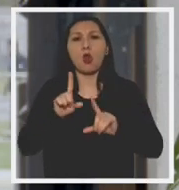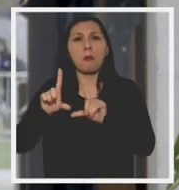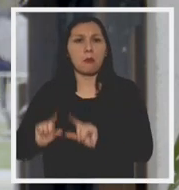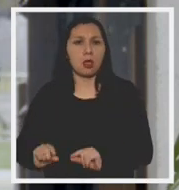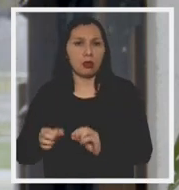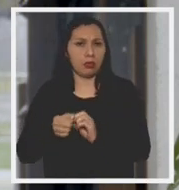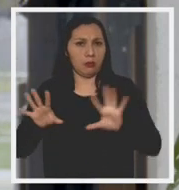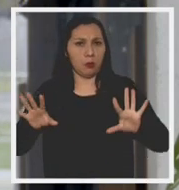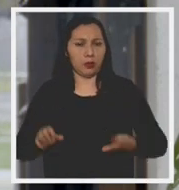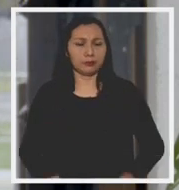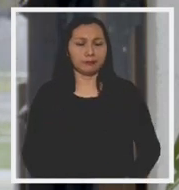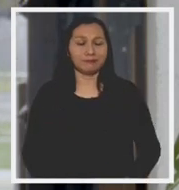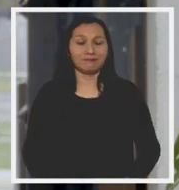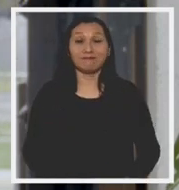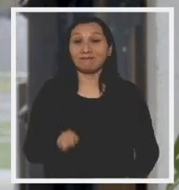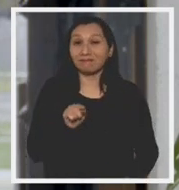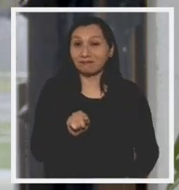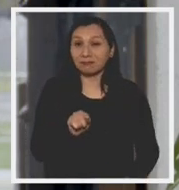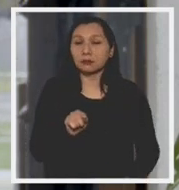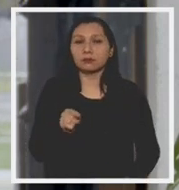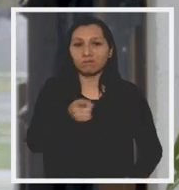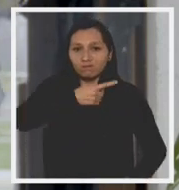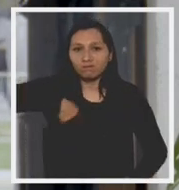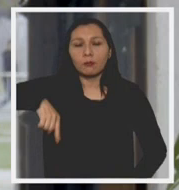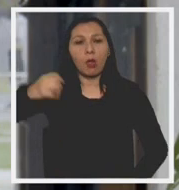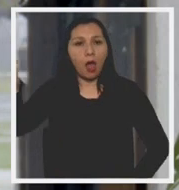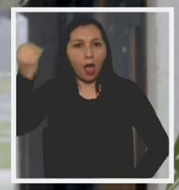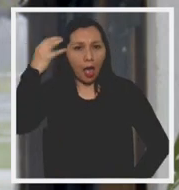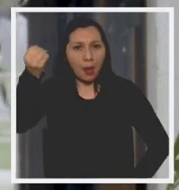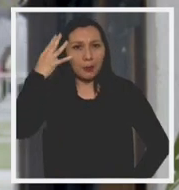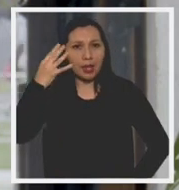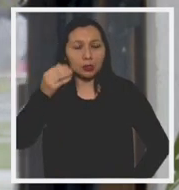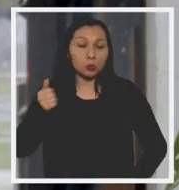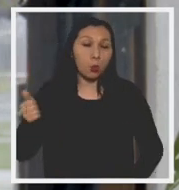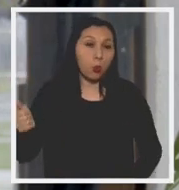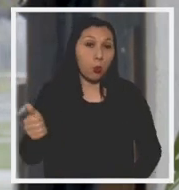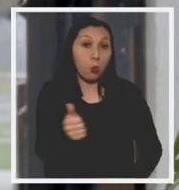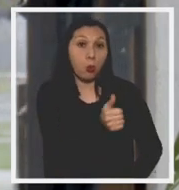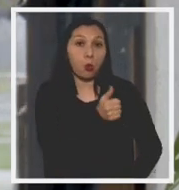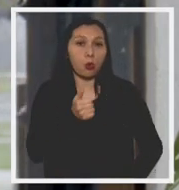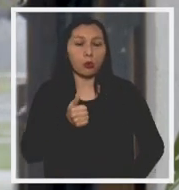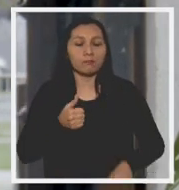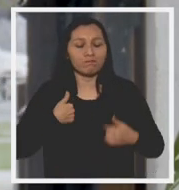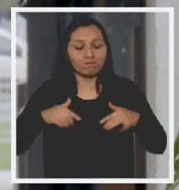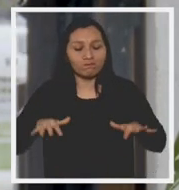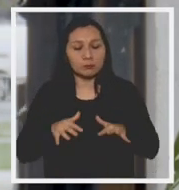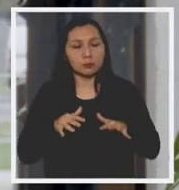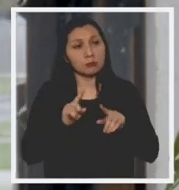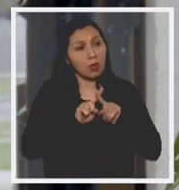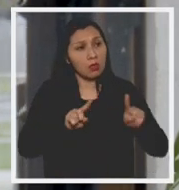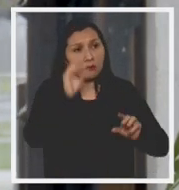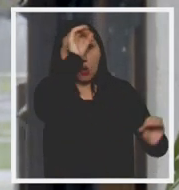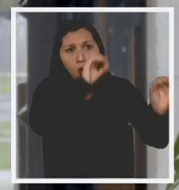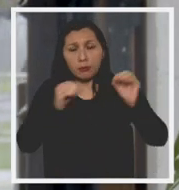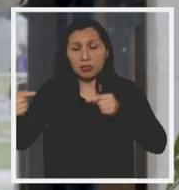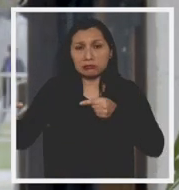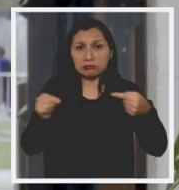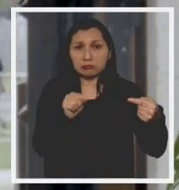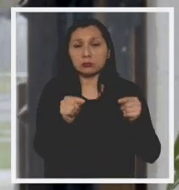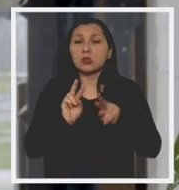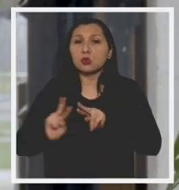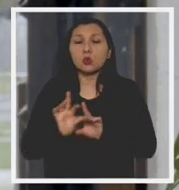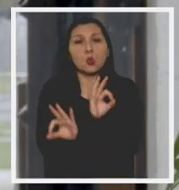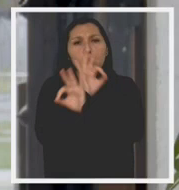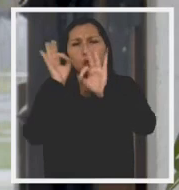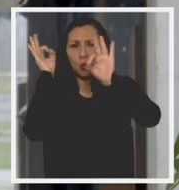menos. Y este tiene que ser el aprendizaje que entre todos hagamos para que nuestras diferencias se resuelvan